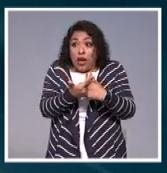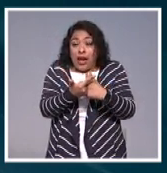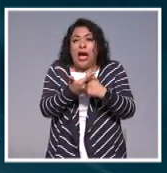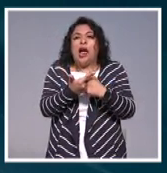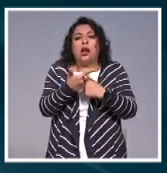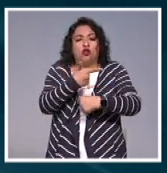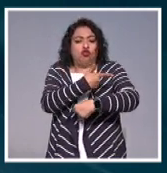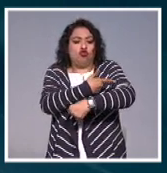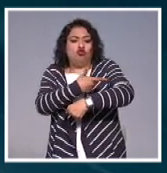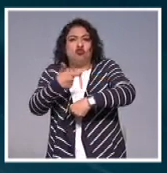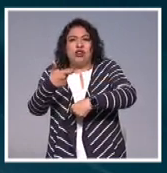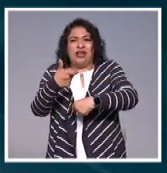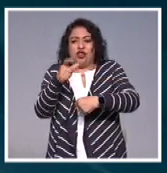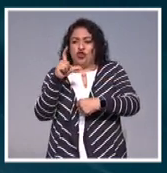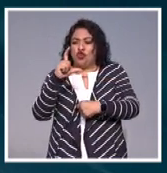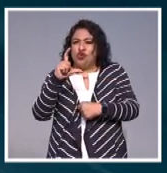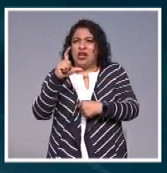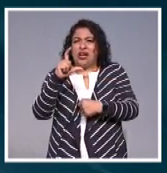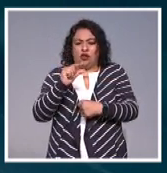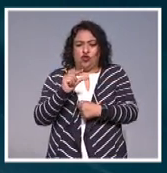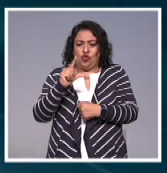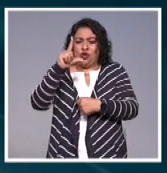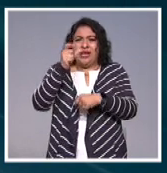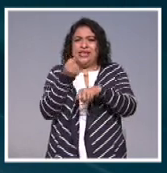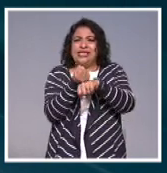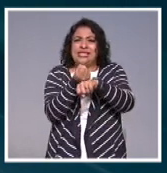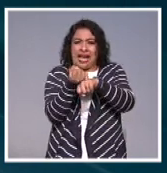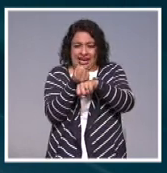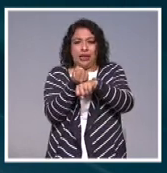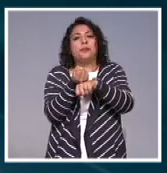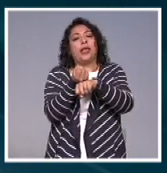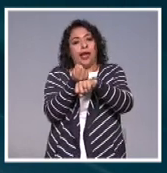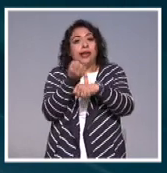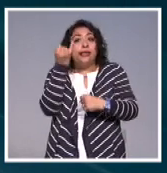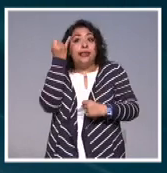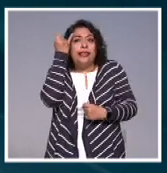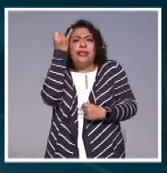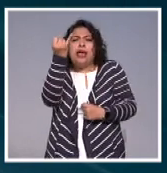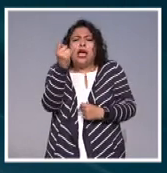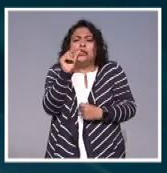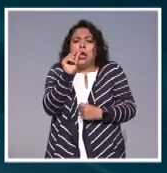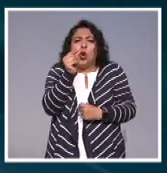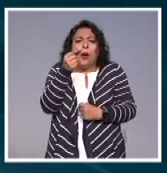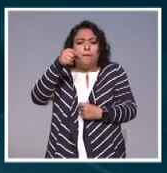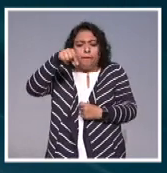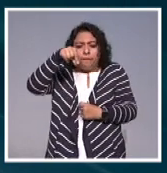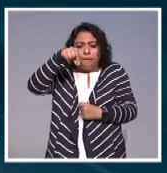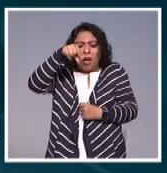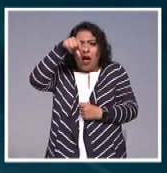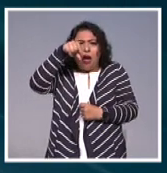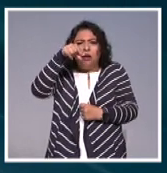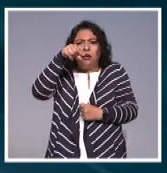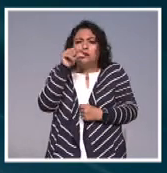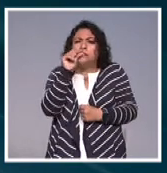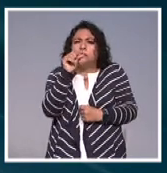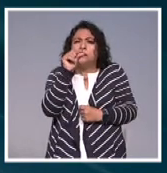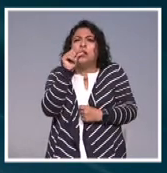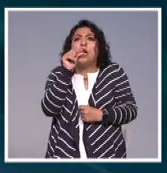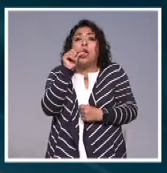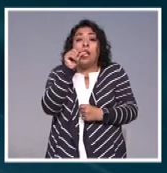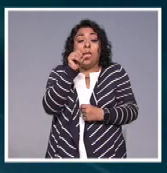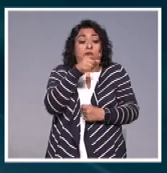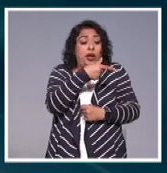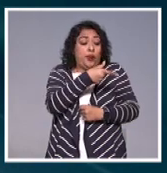sacan pues unos tubitos con mucha sangre, la idea ahora es que con una pequeña gotita puedas pasar